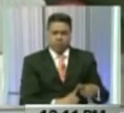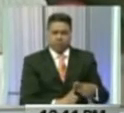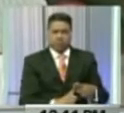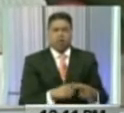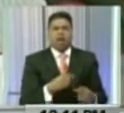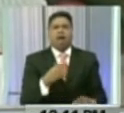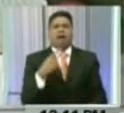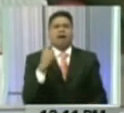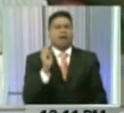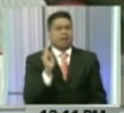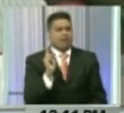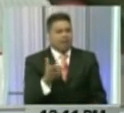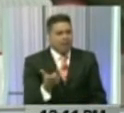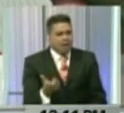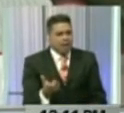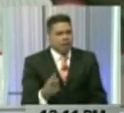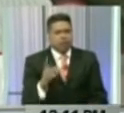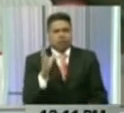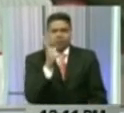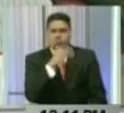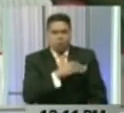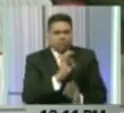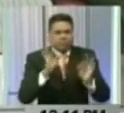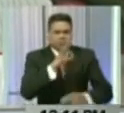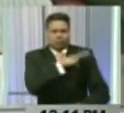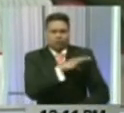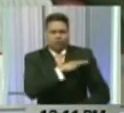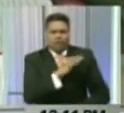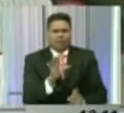a, no iba a ir a lo social.